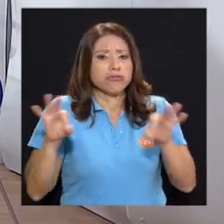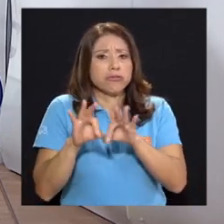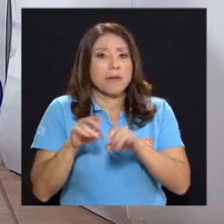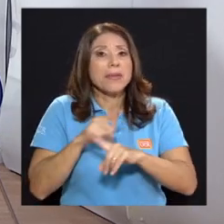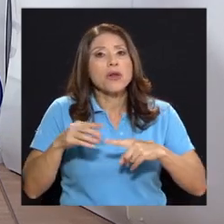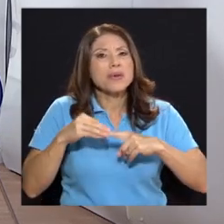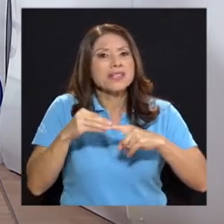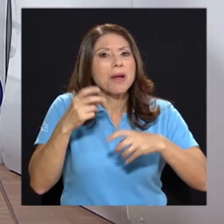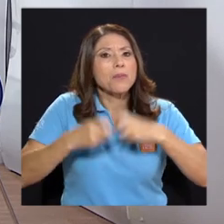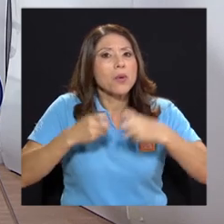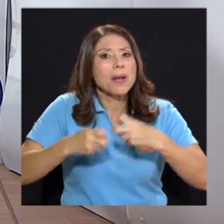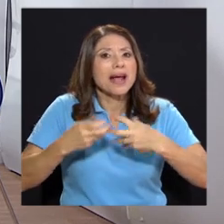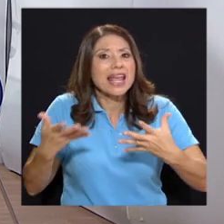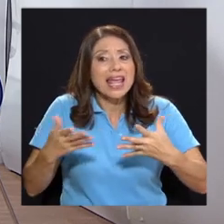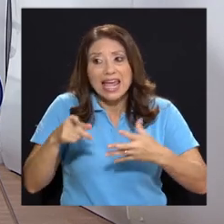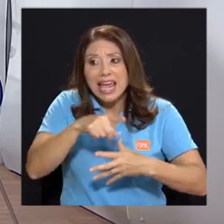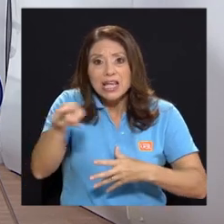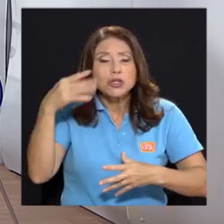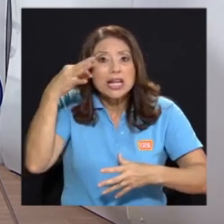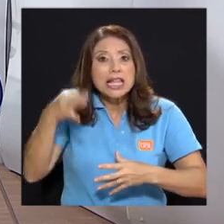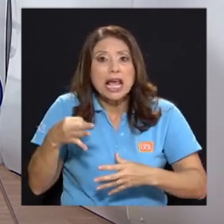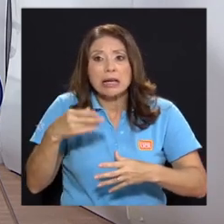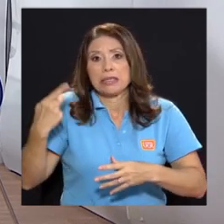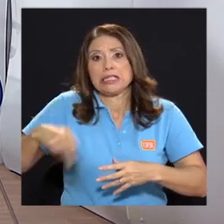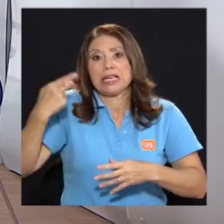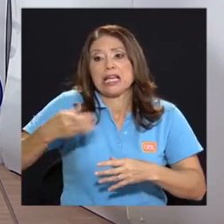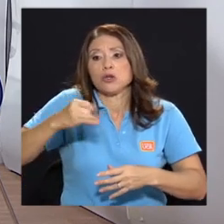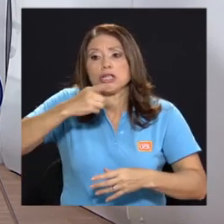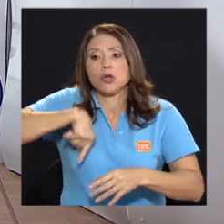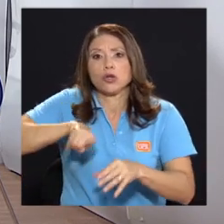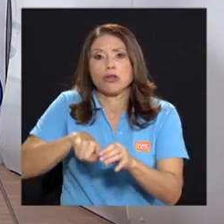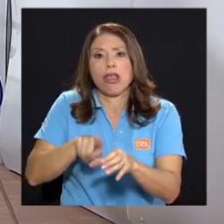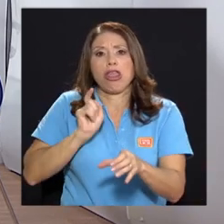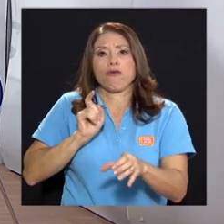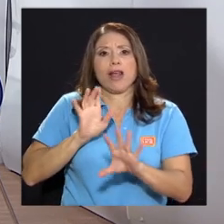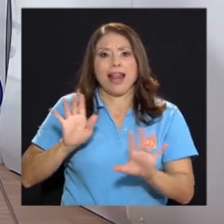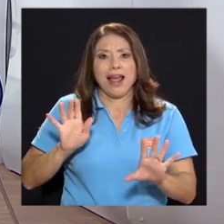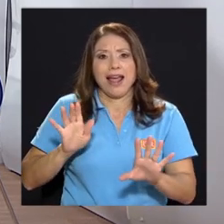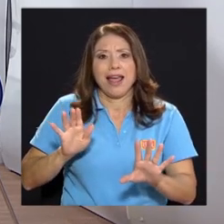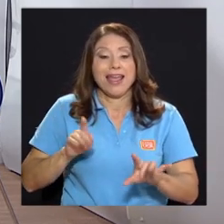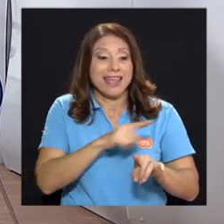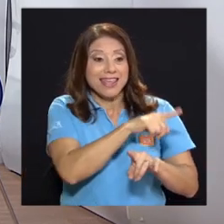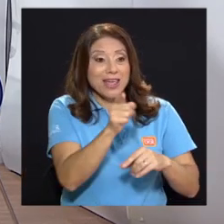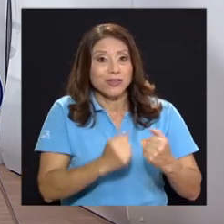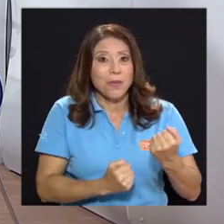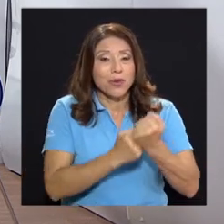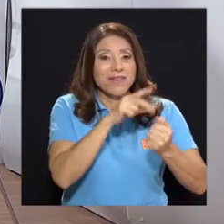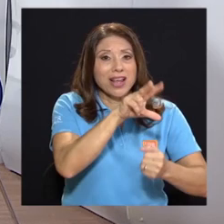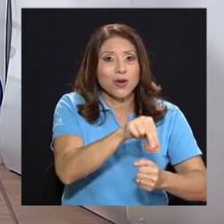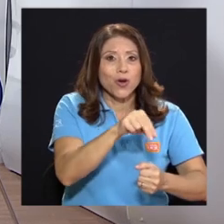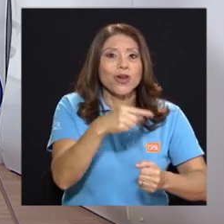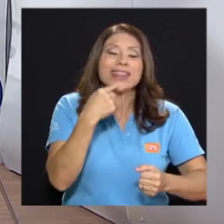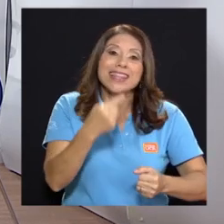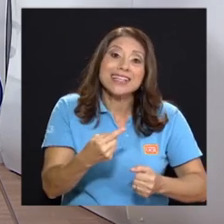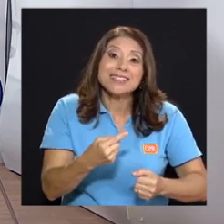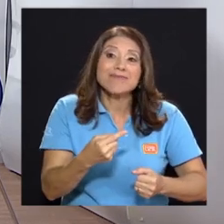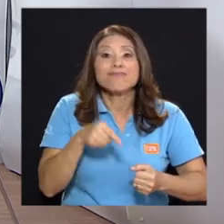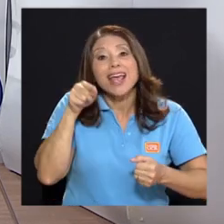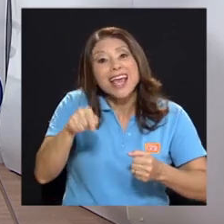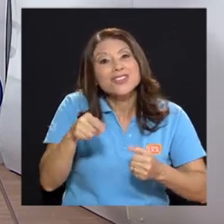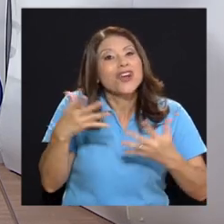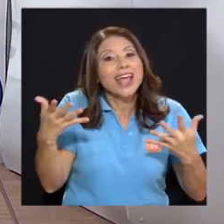quedarse afuera claro con eeuu y la gente no el principal reclamo es que eso fue una lucha de tigre suelto contra un ramal robado